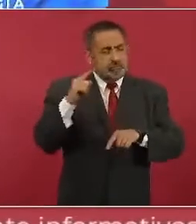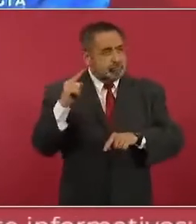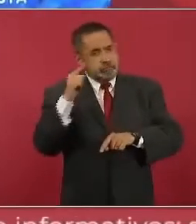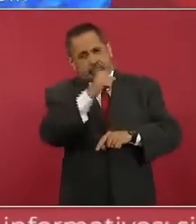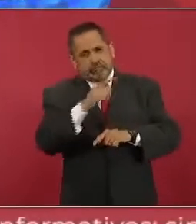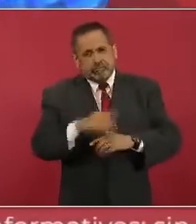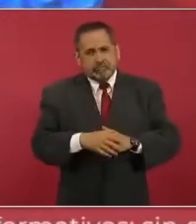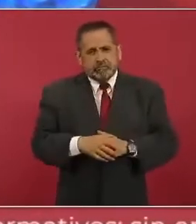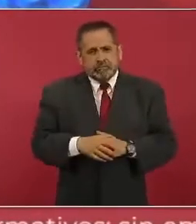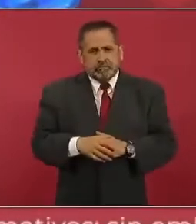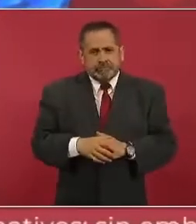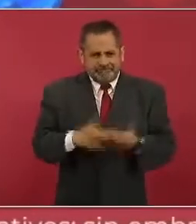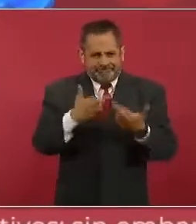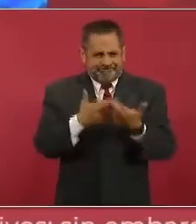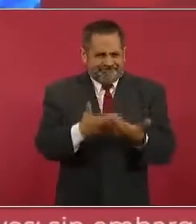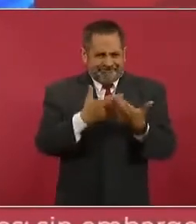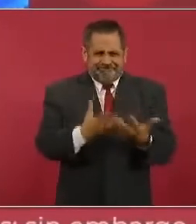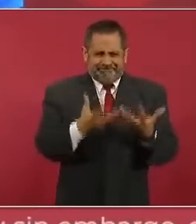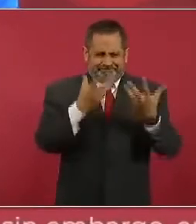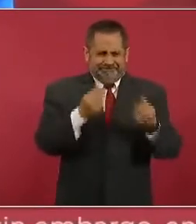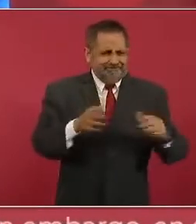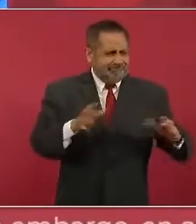un banco de material aquí